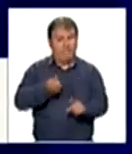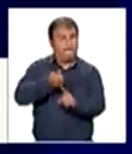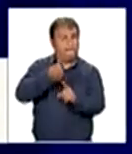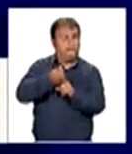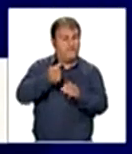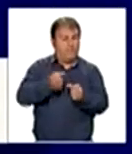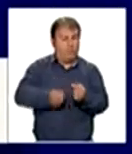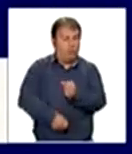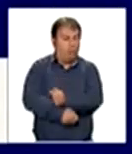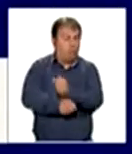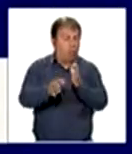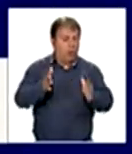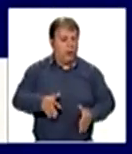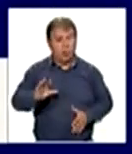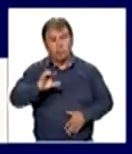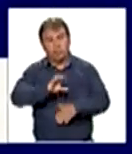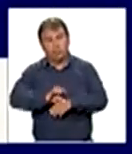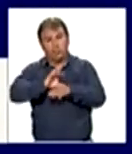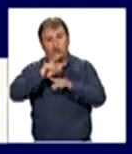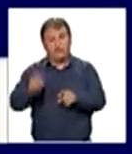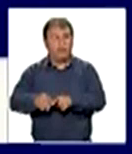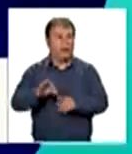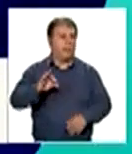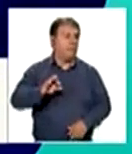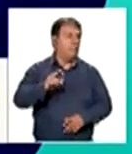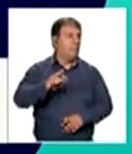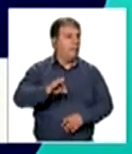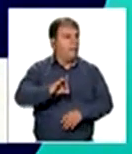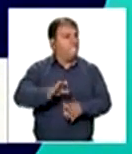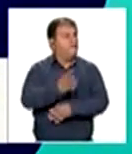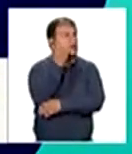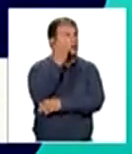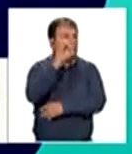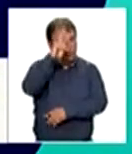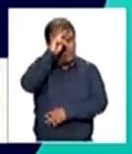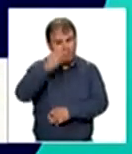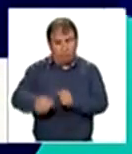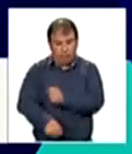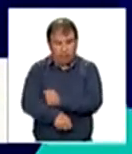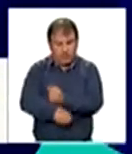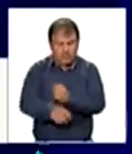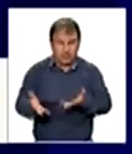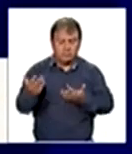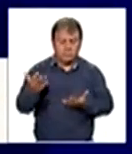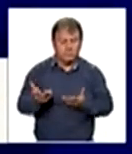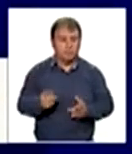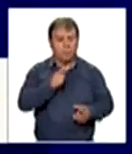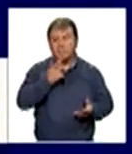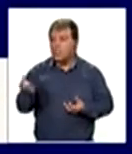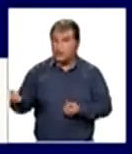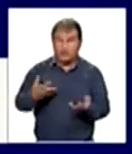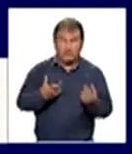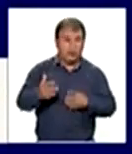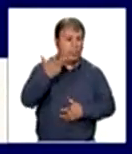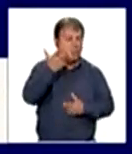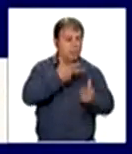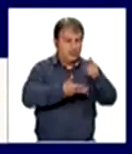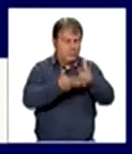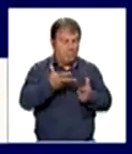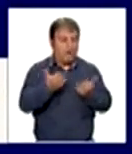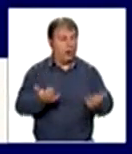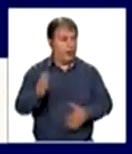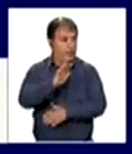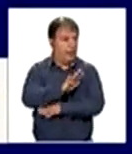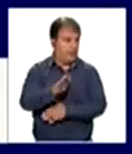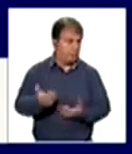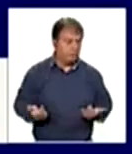jugador, el club del jugador y la Federación Peruana de Fútbol. Nadie más. Y por eso vamos a esperar también la confirmación de algunos de estos tres actores seguramente a horas de la